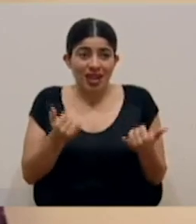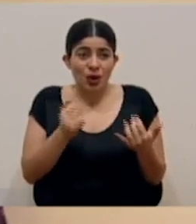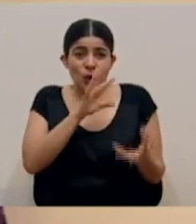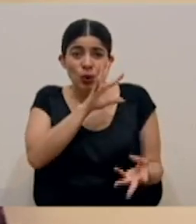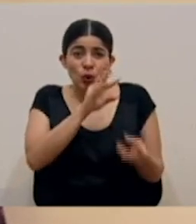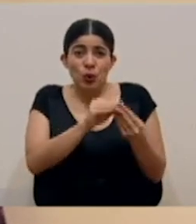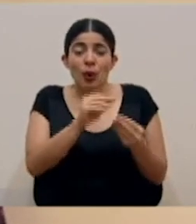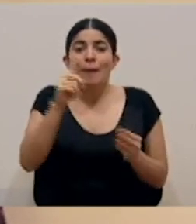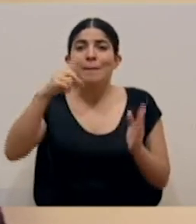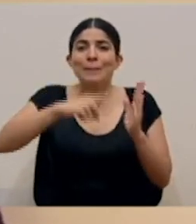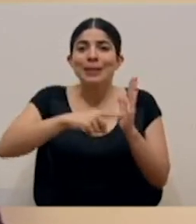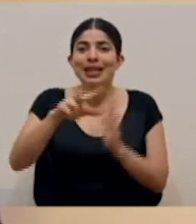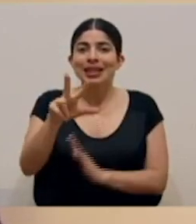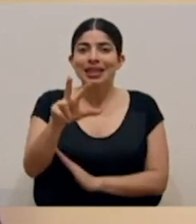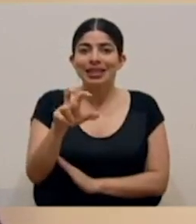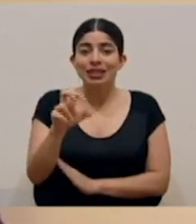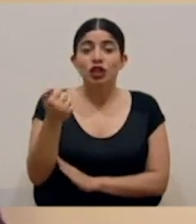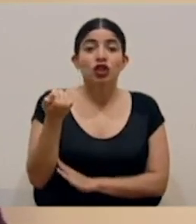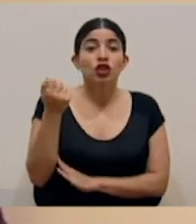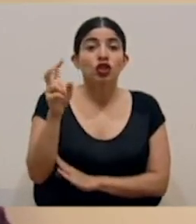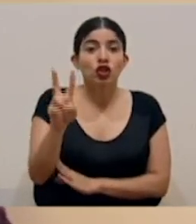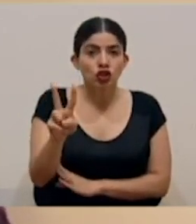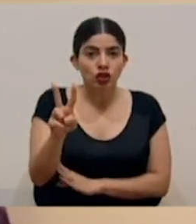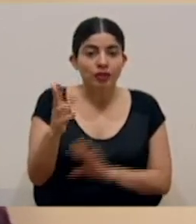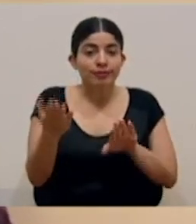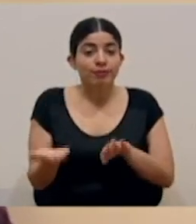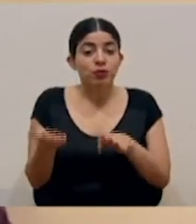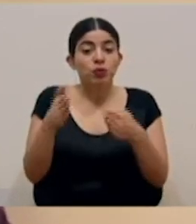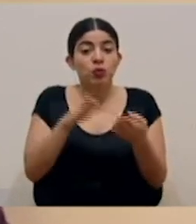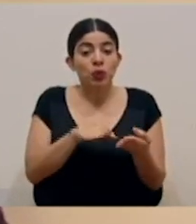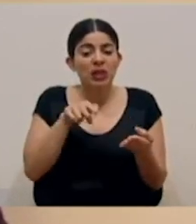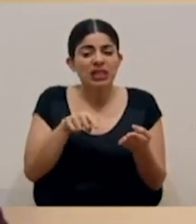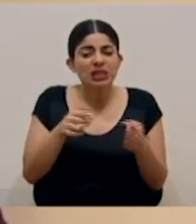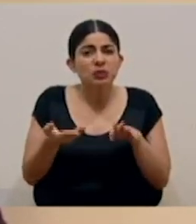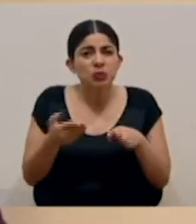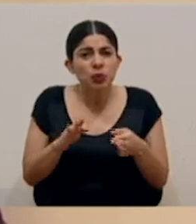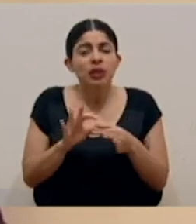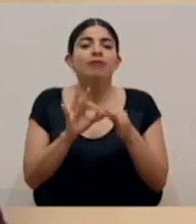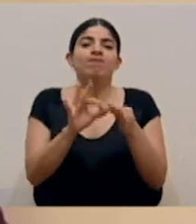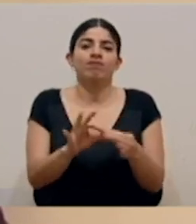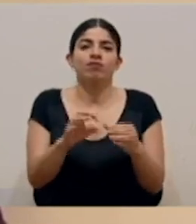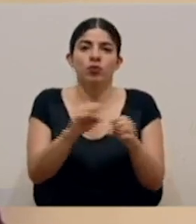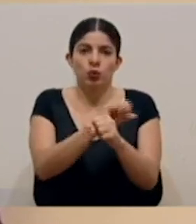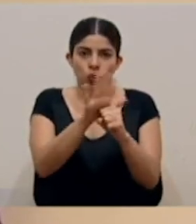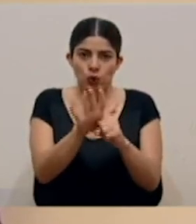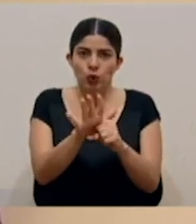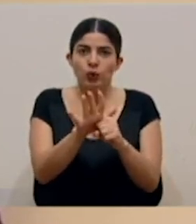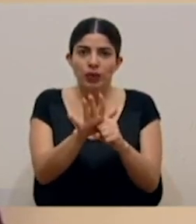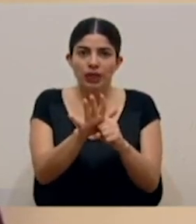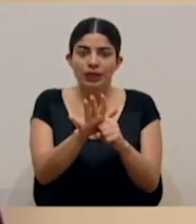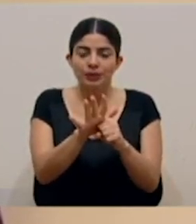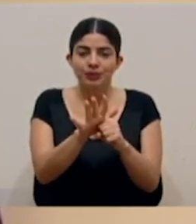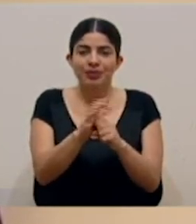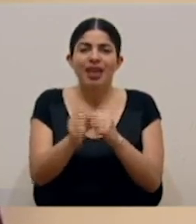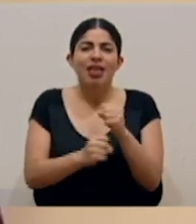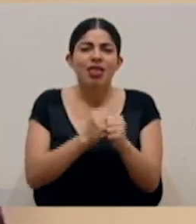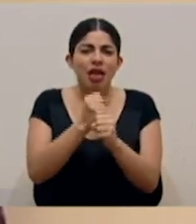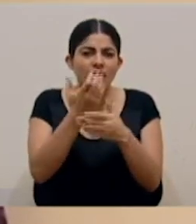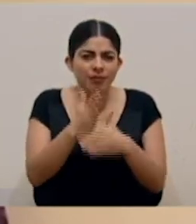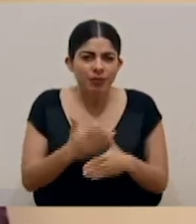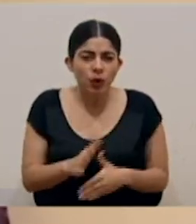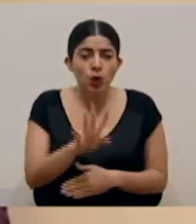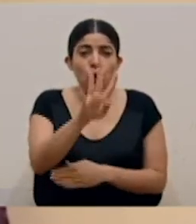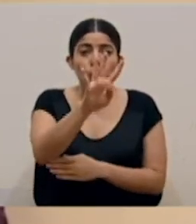de 1.312 decesos relacionados con COVID-19. Por edad